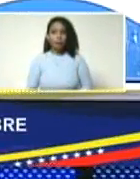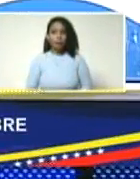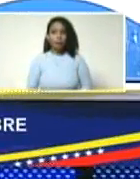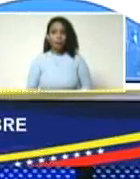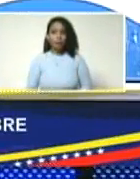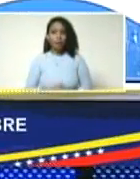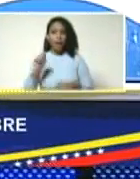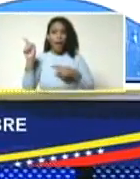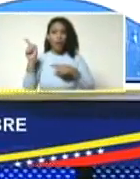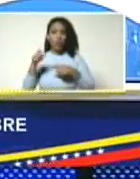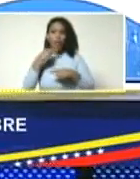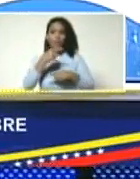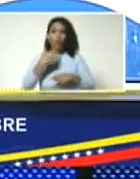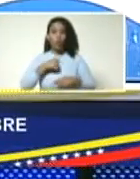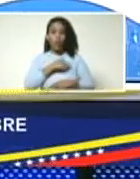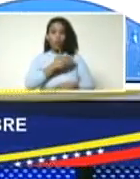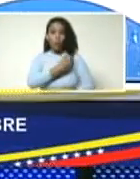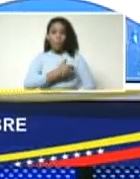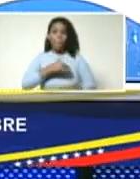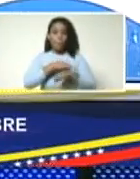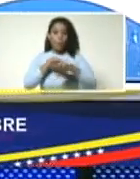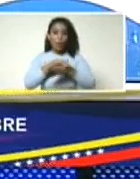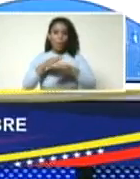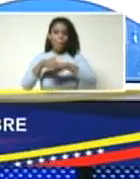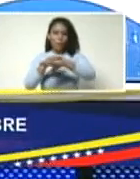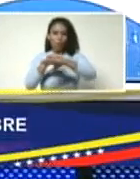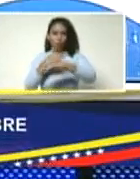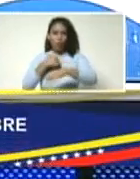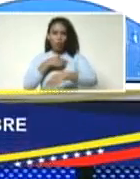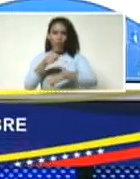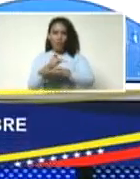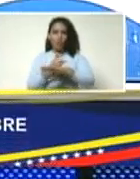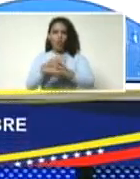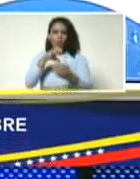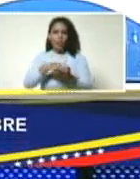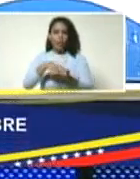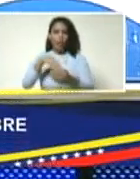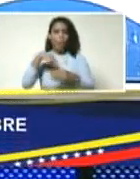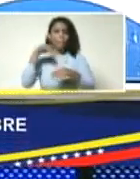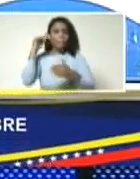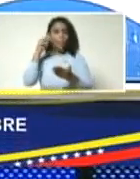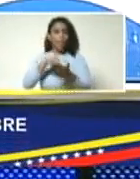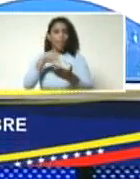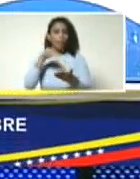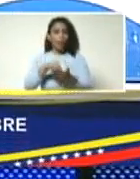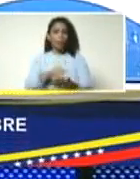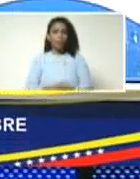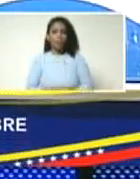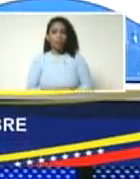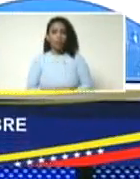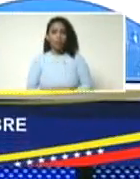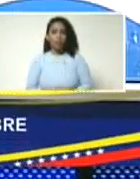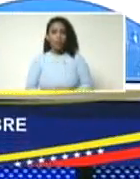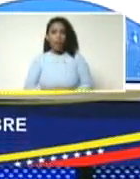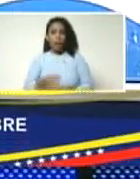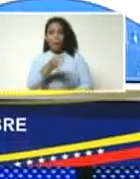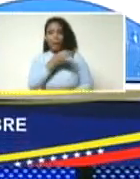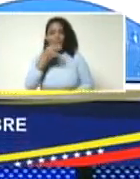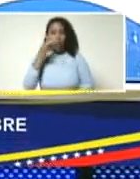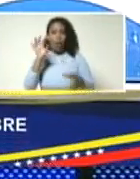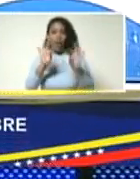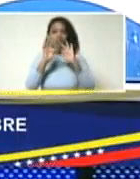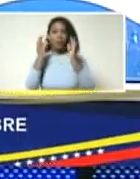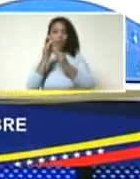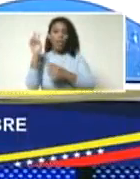Esto que ha dicho nuestro ministro, perdón, nuestro gobernador del estado Miranda. La calidez de la familia